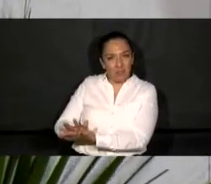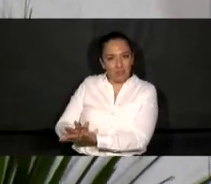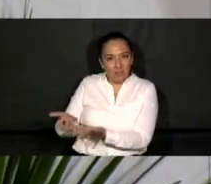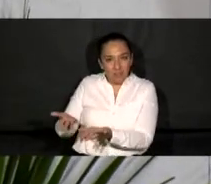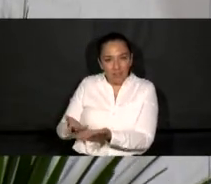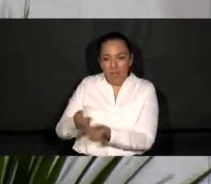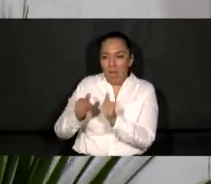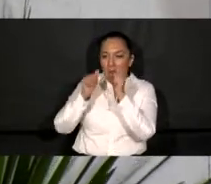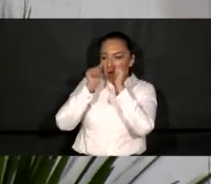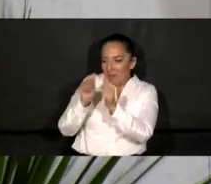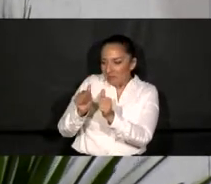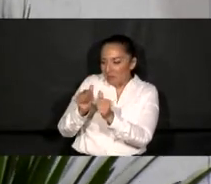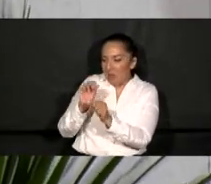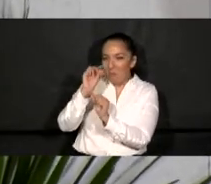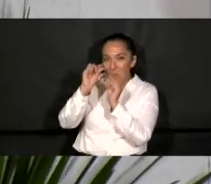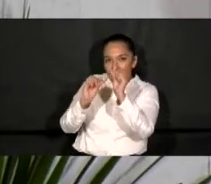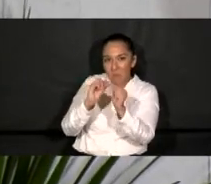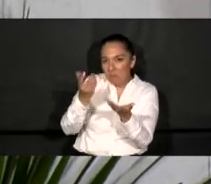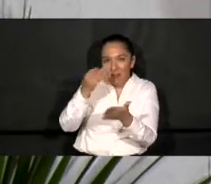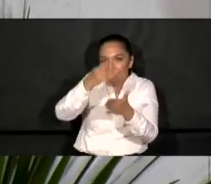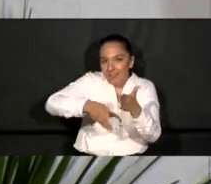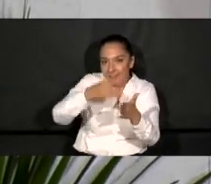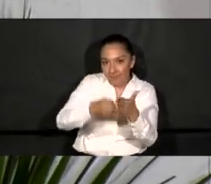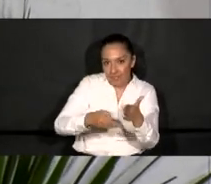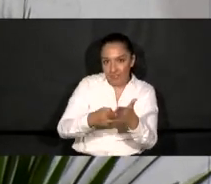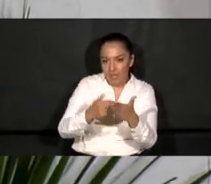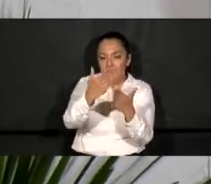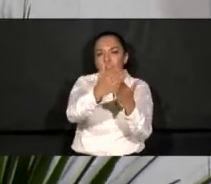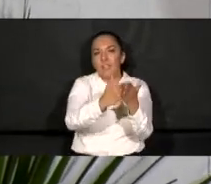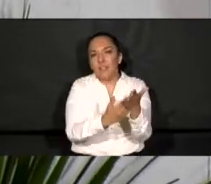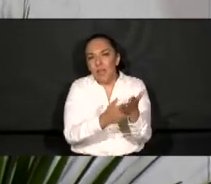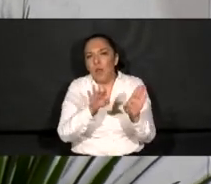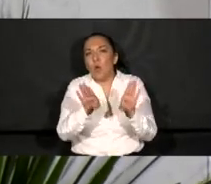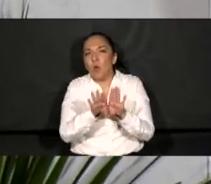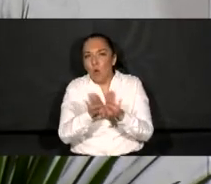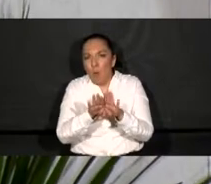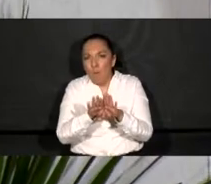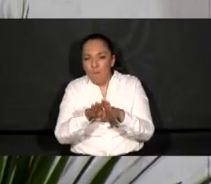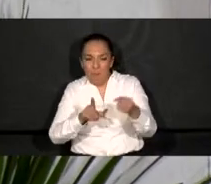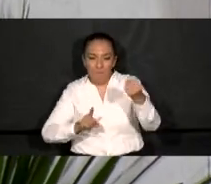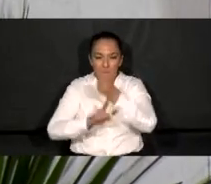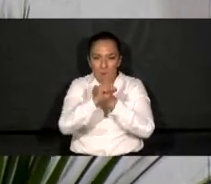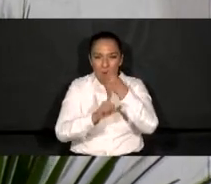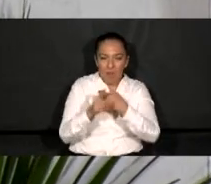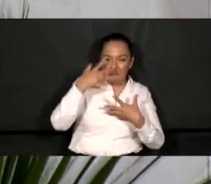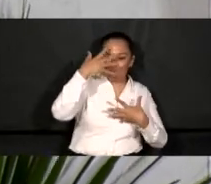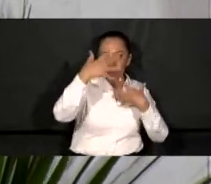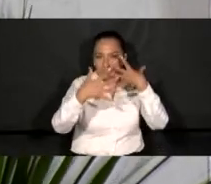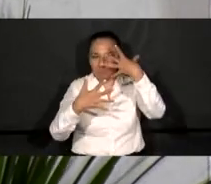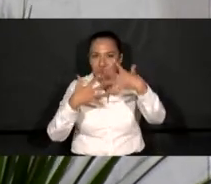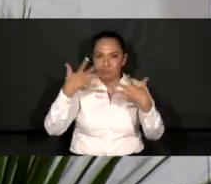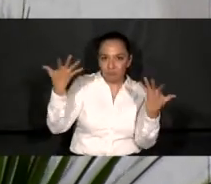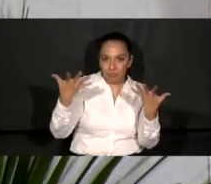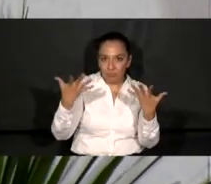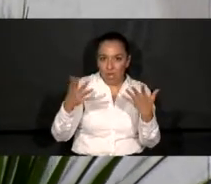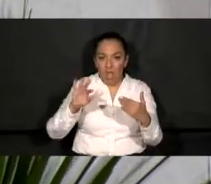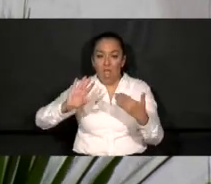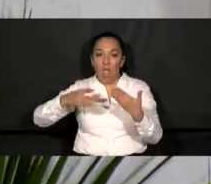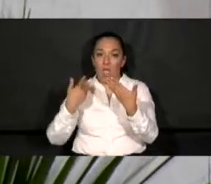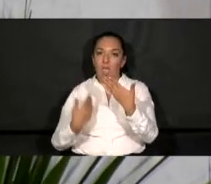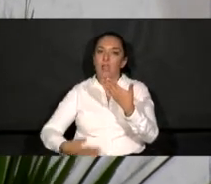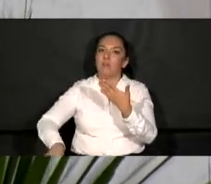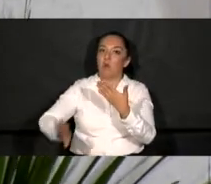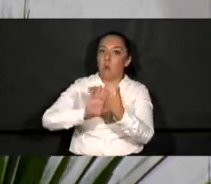poca atención. Para reducir los índices de esa epidemia de violencia, que es una epidemia de violencia de género y